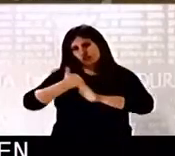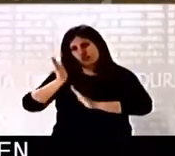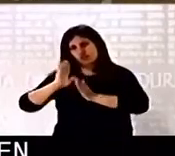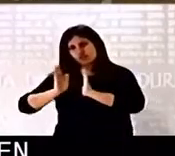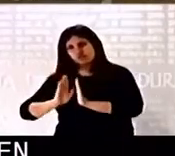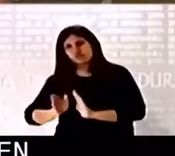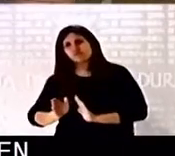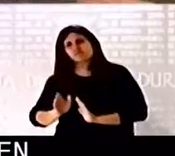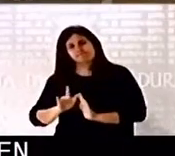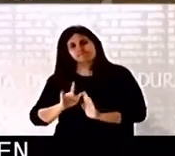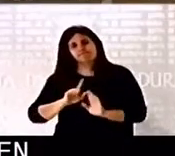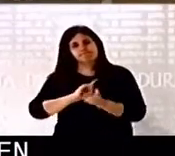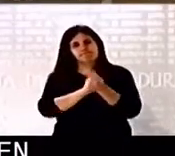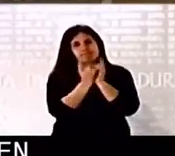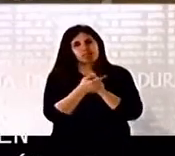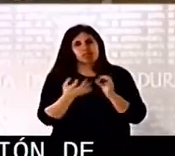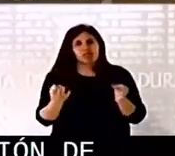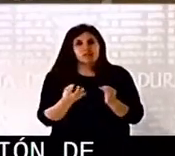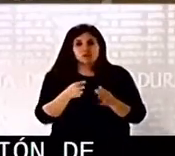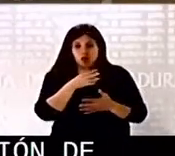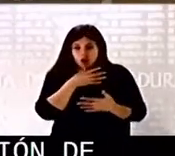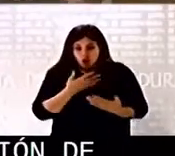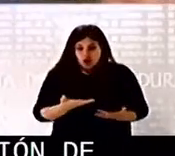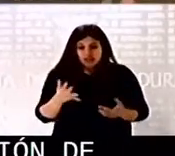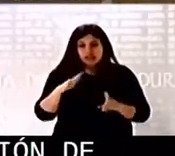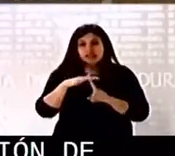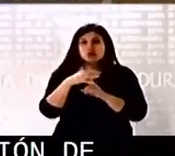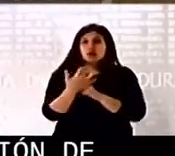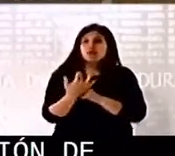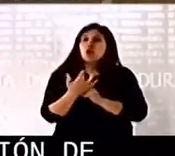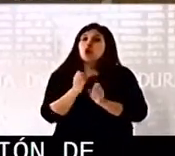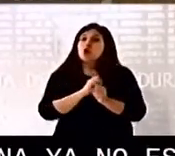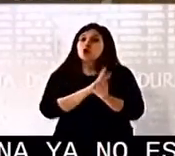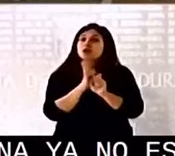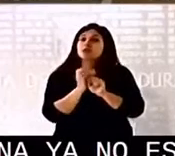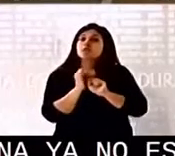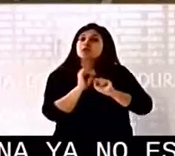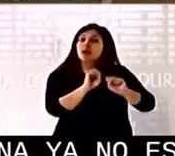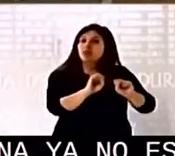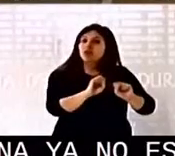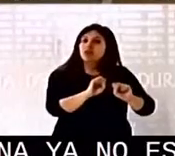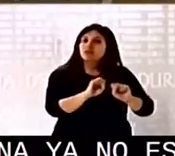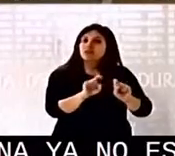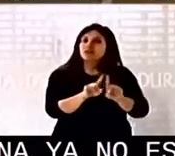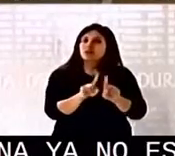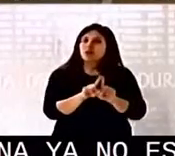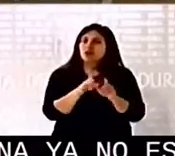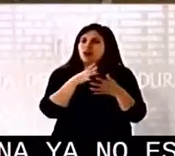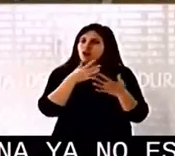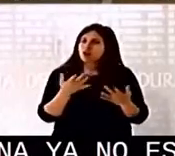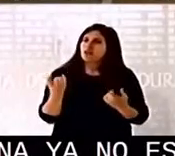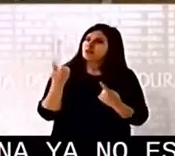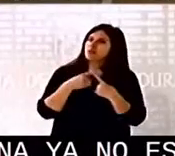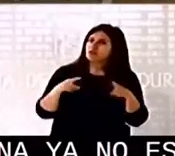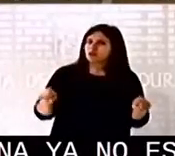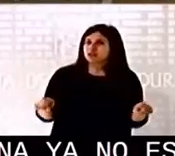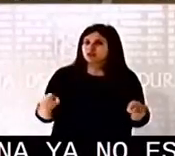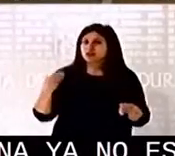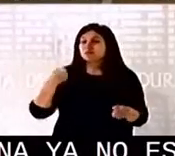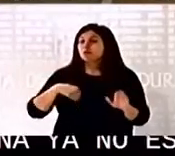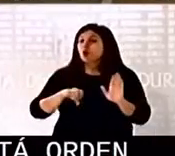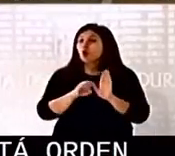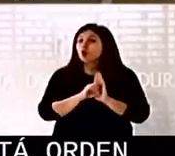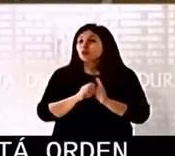Porque la situación de inmunogenicidad ahora mismo, con la vacuna, ya no es la misma que era cuando se hizo esta orden